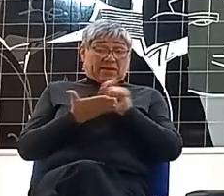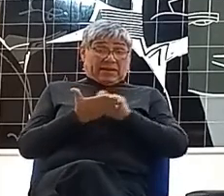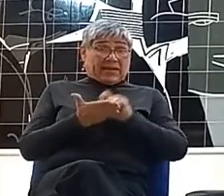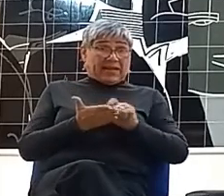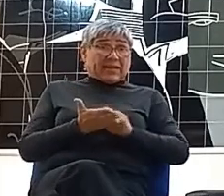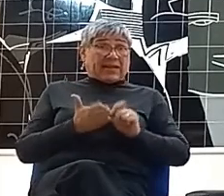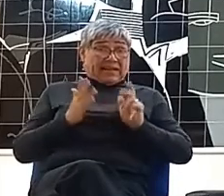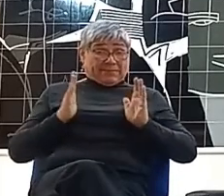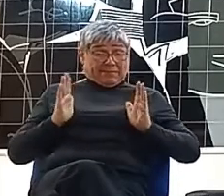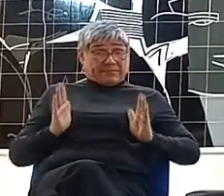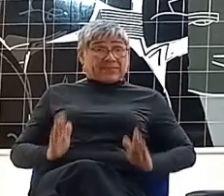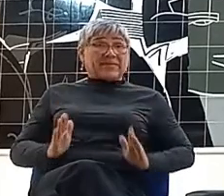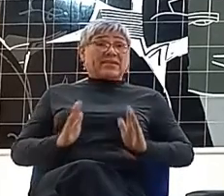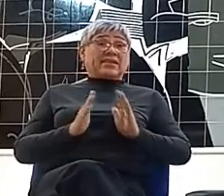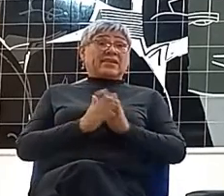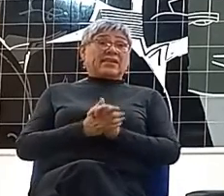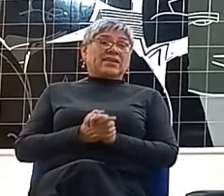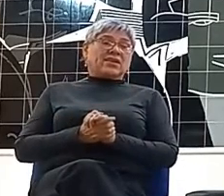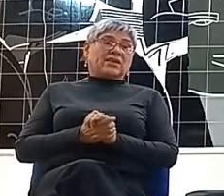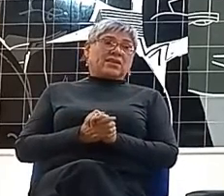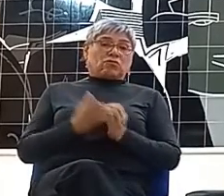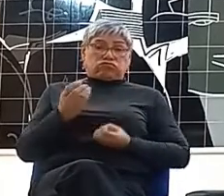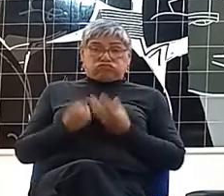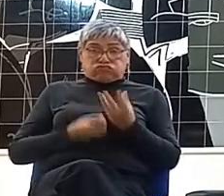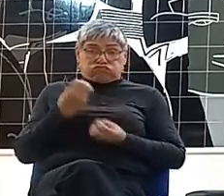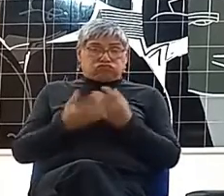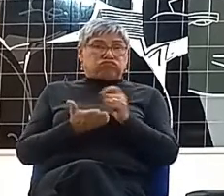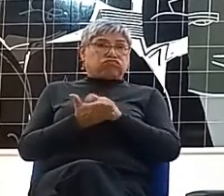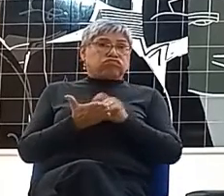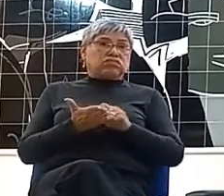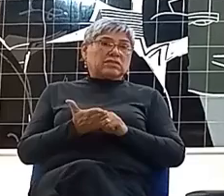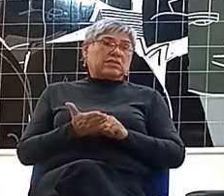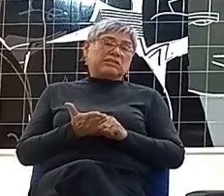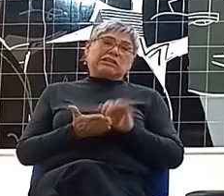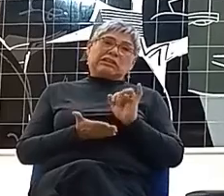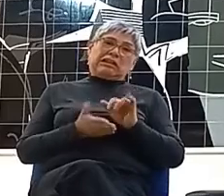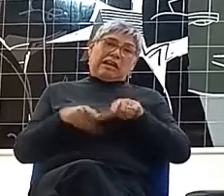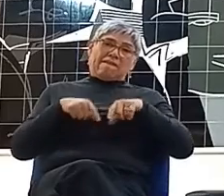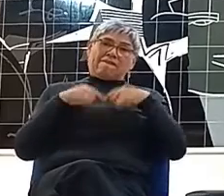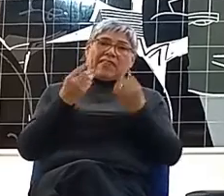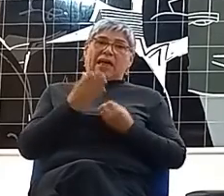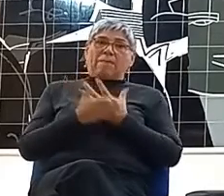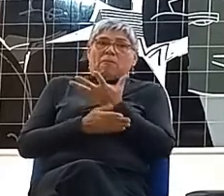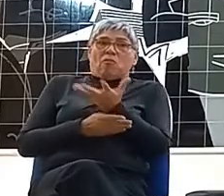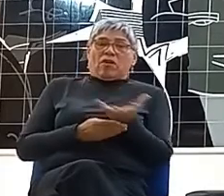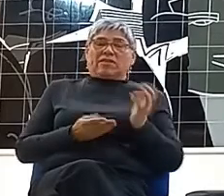lenguaje, la vida de la creación literaria, esa, la vida del poeta,